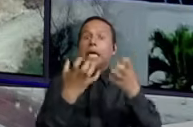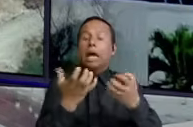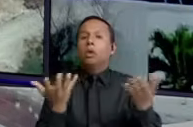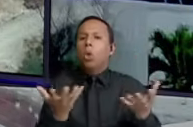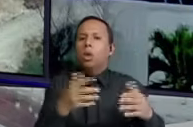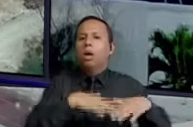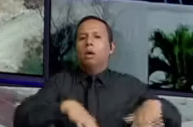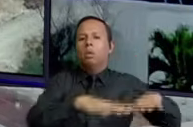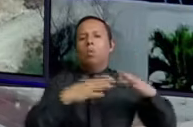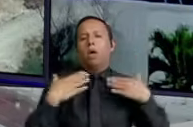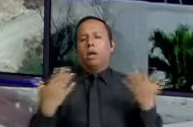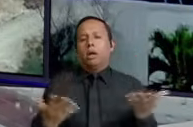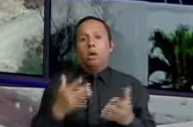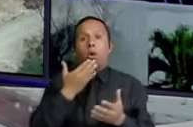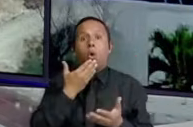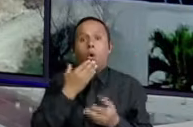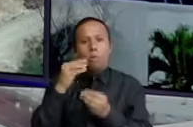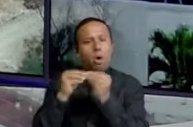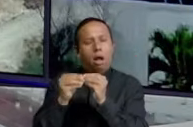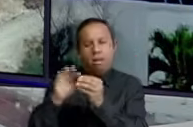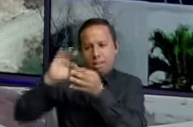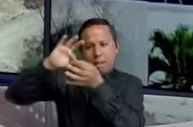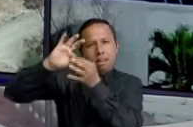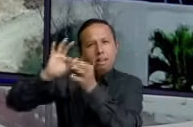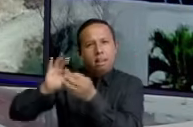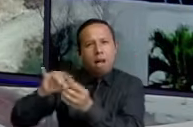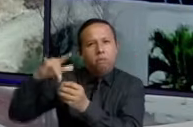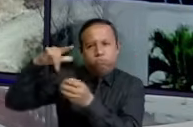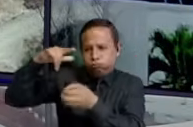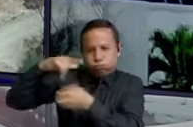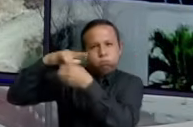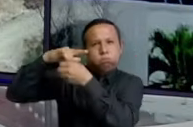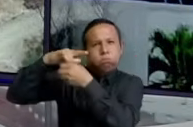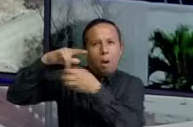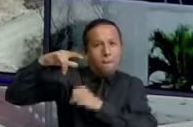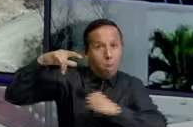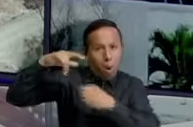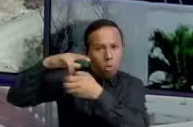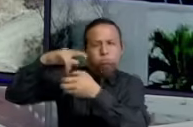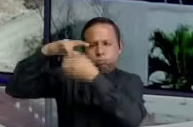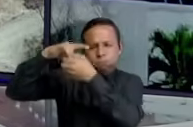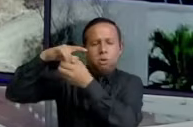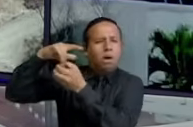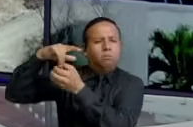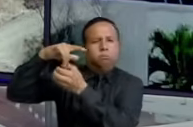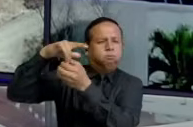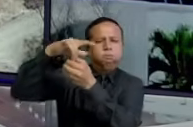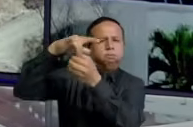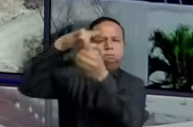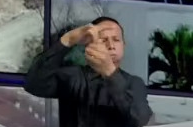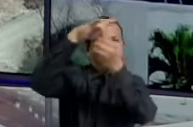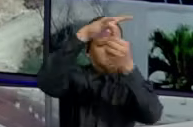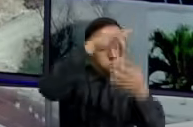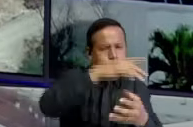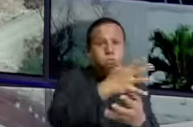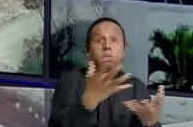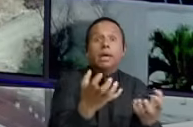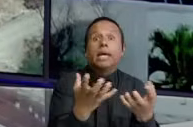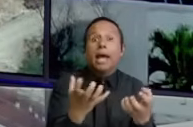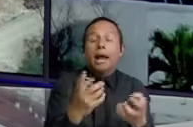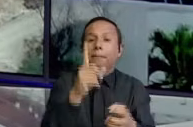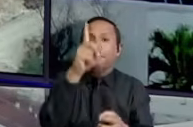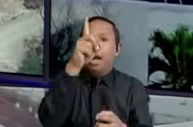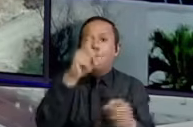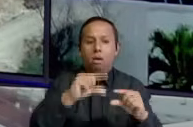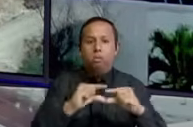dron sofisticado que contenía una carga de explosivos de 40 libras los reos fueron evacuados y expertos del Gear ejecutaron